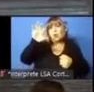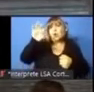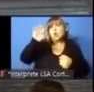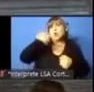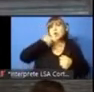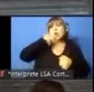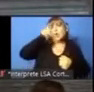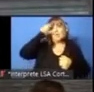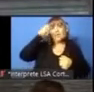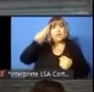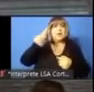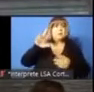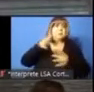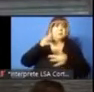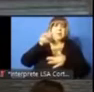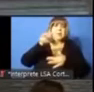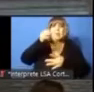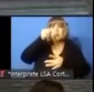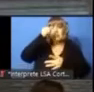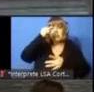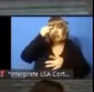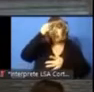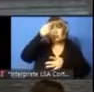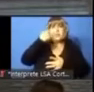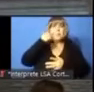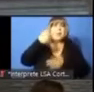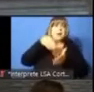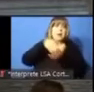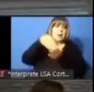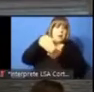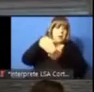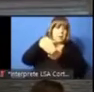mil millones de pesos por un año,